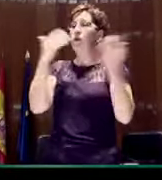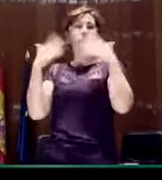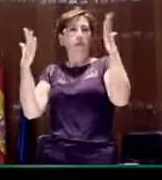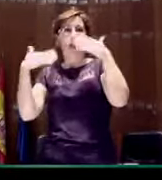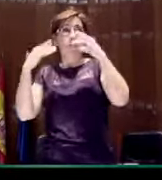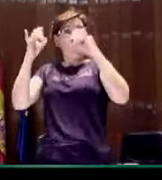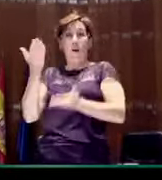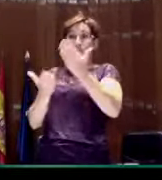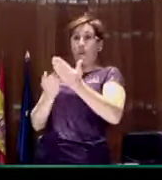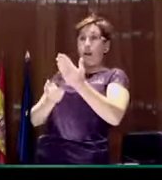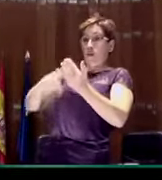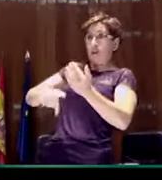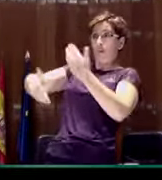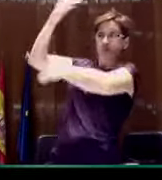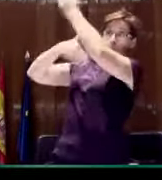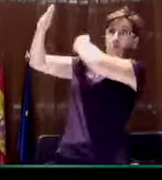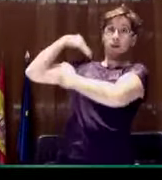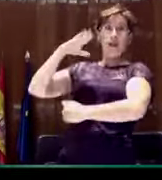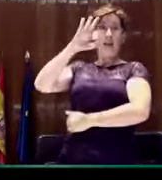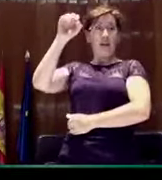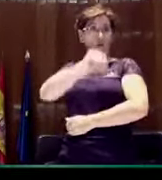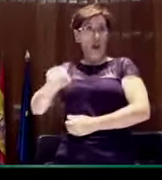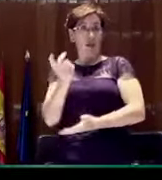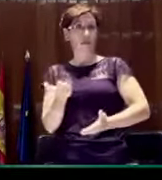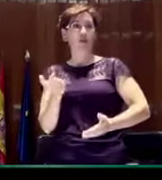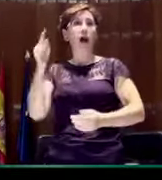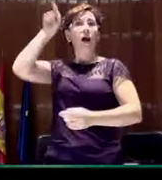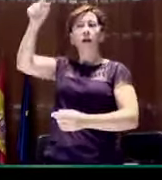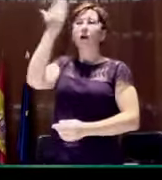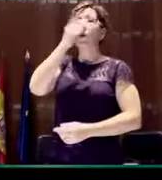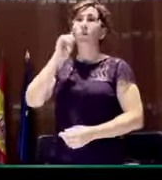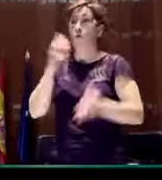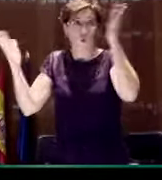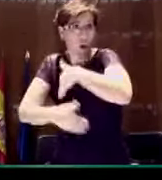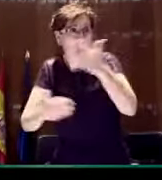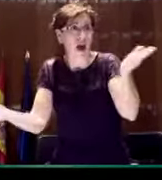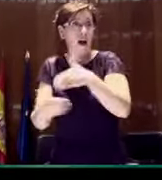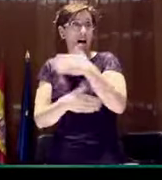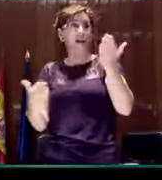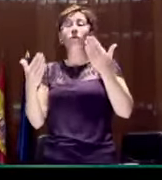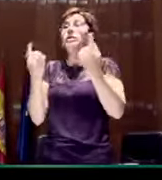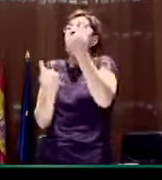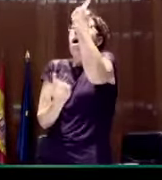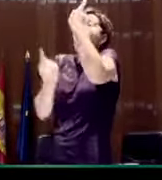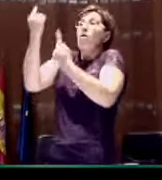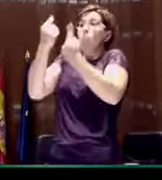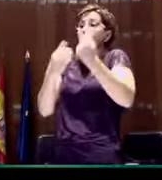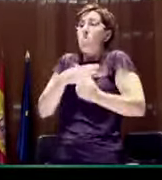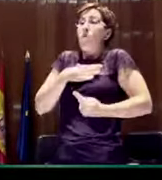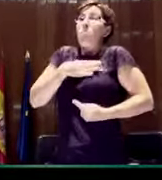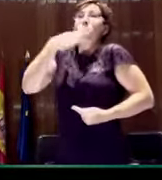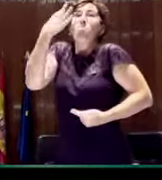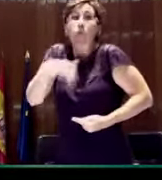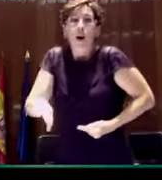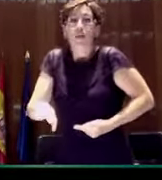no ha sido hasta hace muy poco, no hubo nunca una escuela para sordos, por lo tanto, lo que hacían, alguna gente que podía enviaba a sus hijos